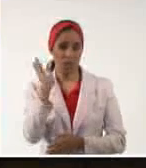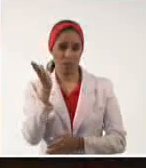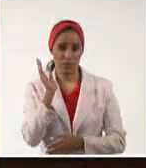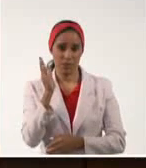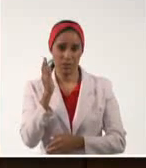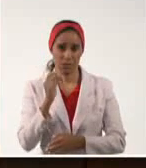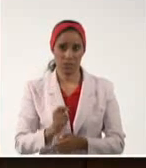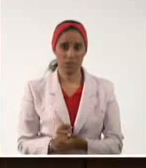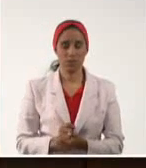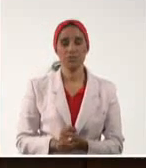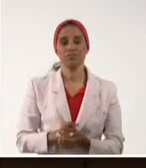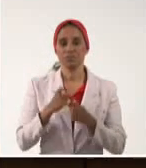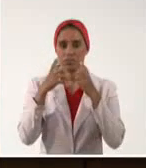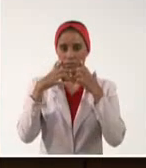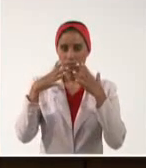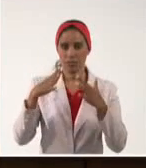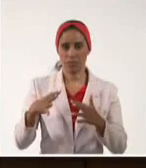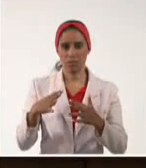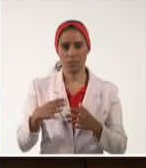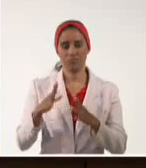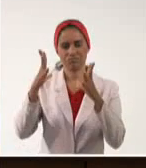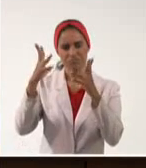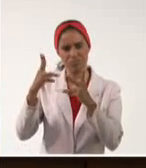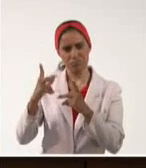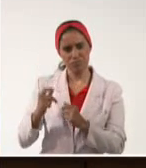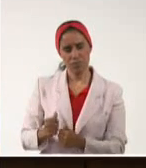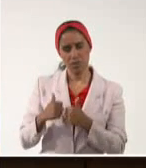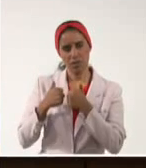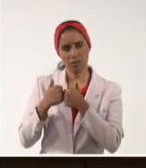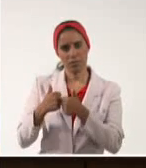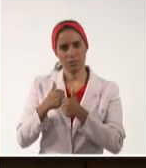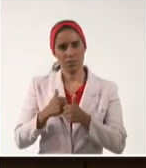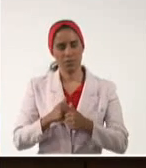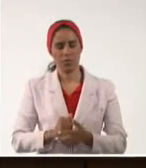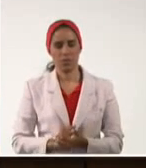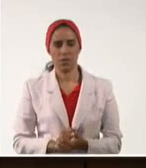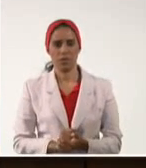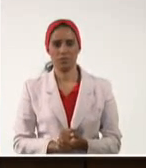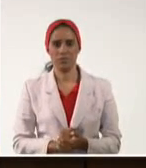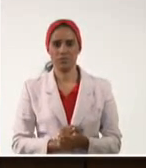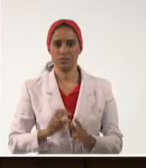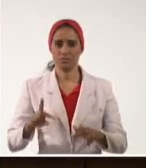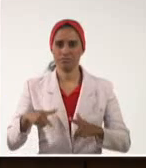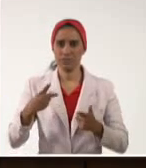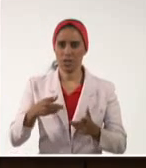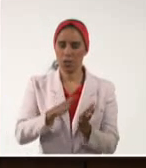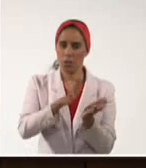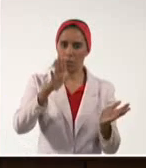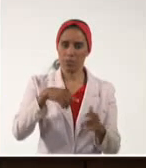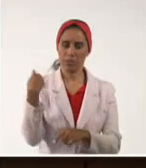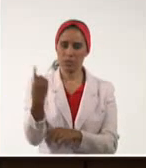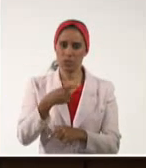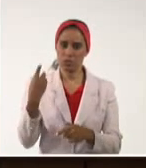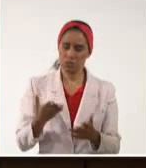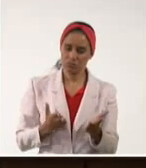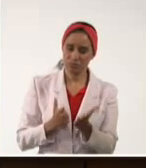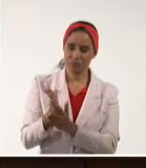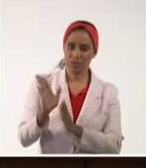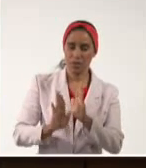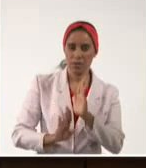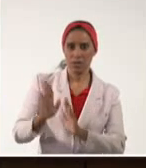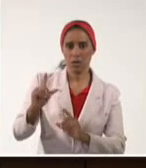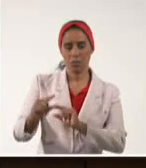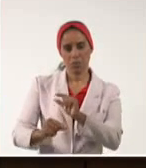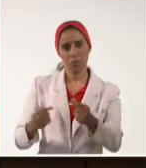Emigración resultó muy provechosa. Ratificó el compromiso permanente de avanzar hacia una relación cada vez más